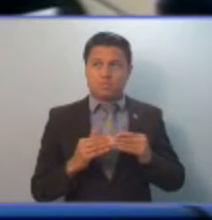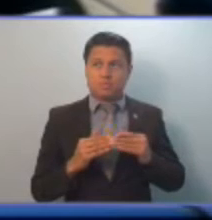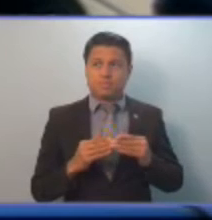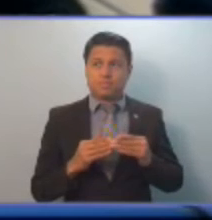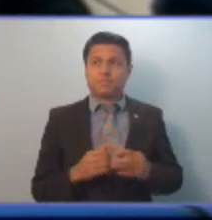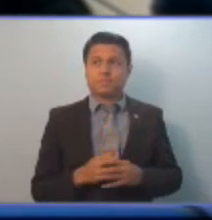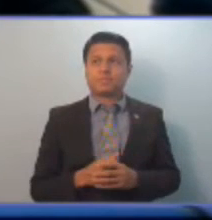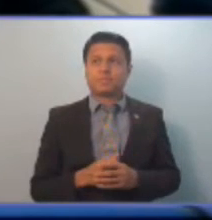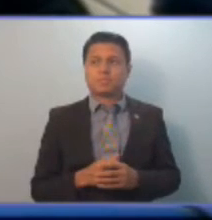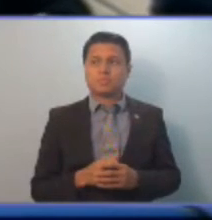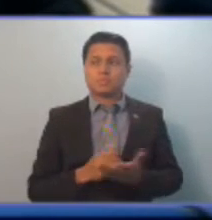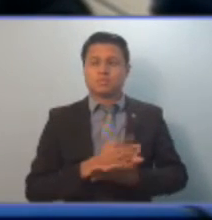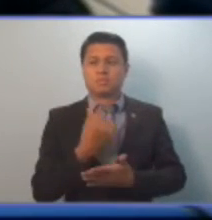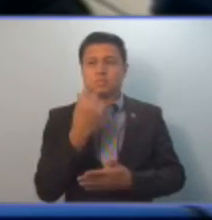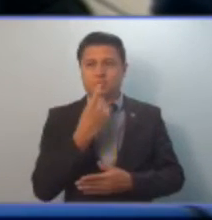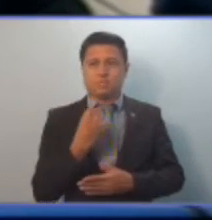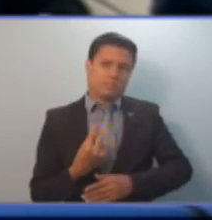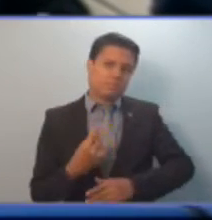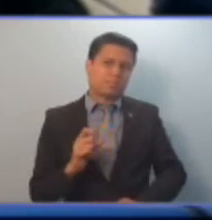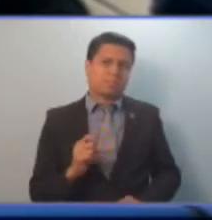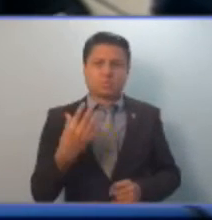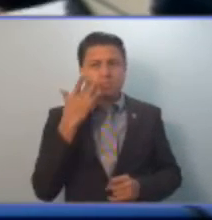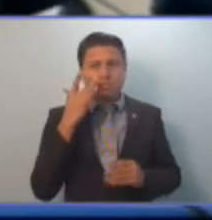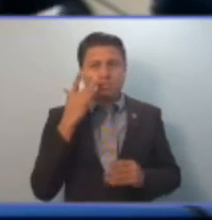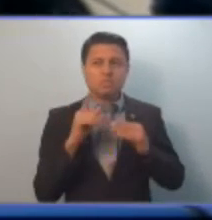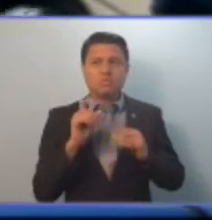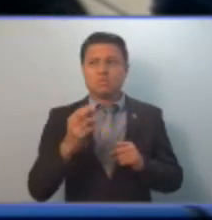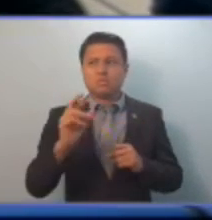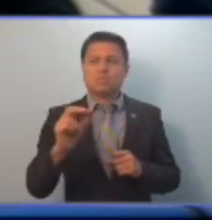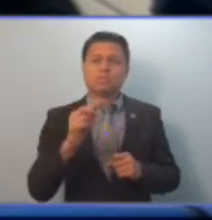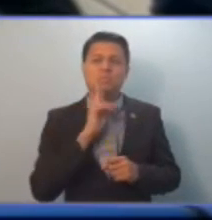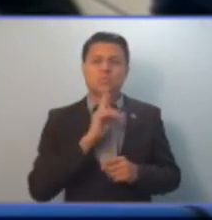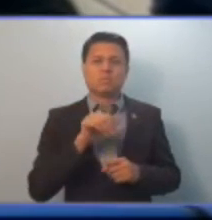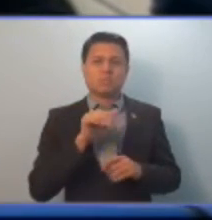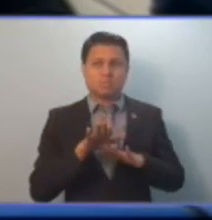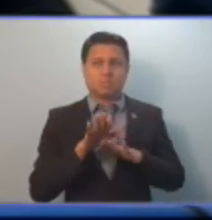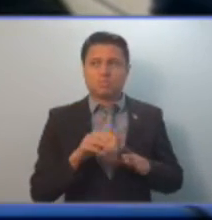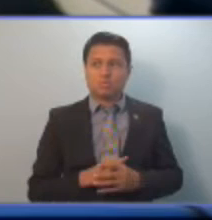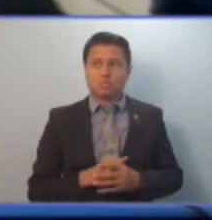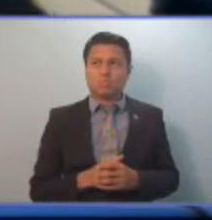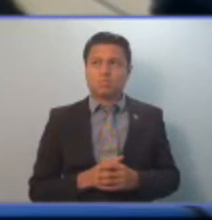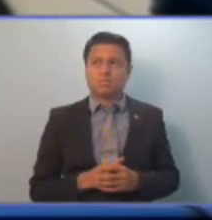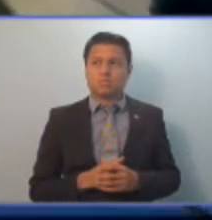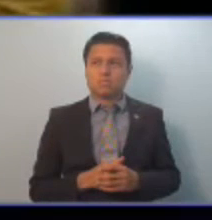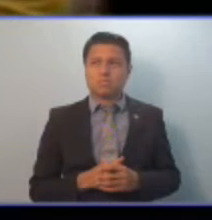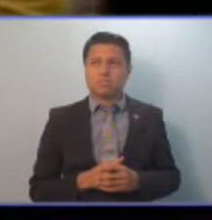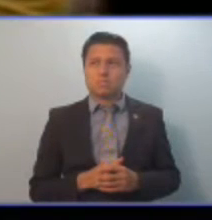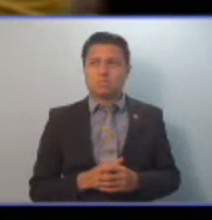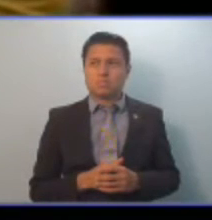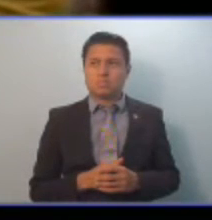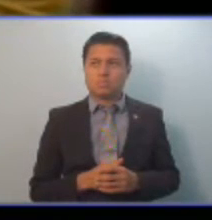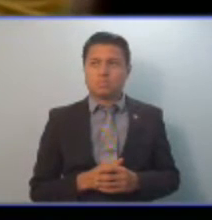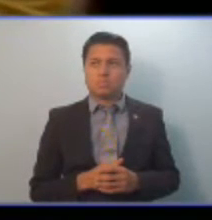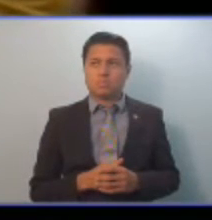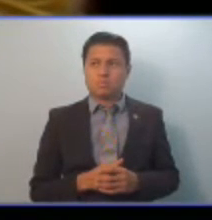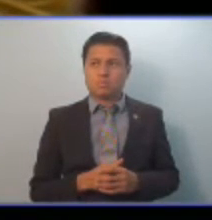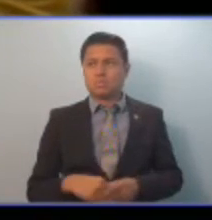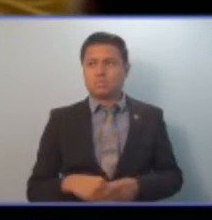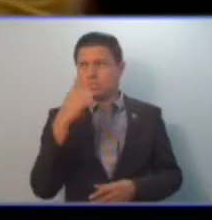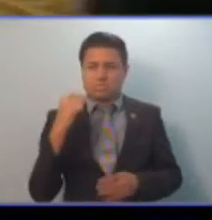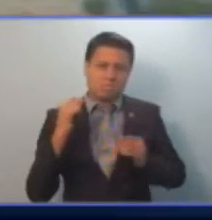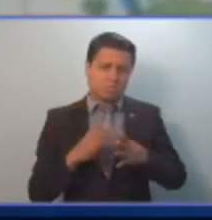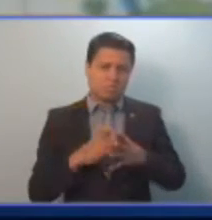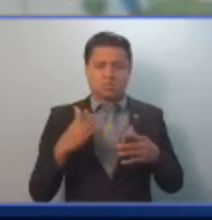mezcladas las preguntas. Me gustaría que les contestara, por favor, en ese tema. Mire, la pregunta es bien